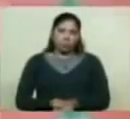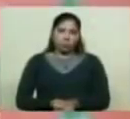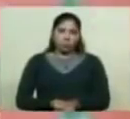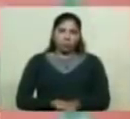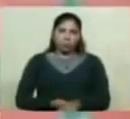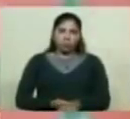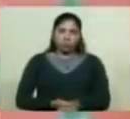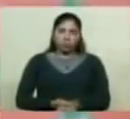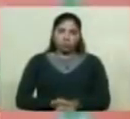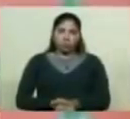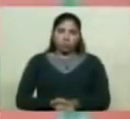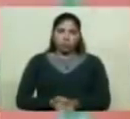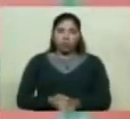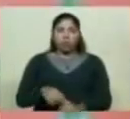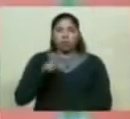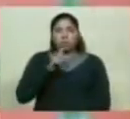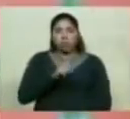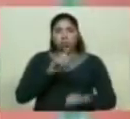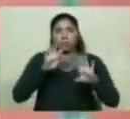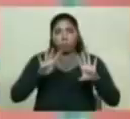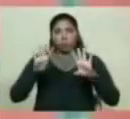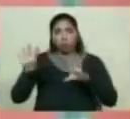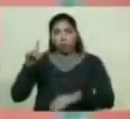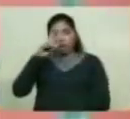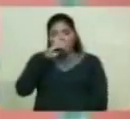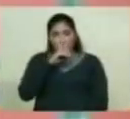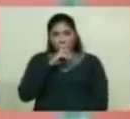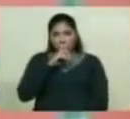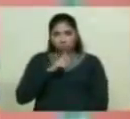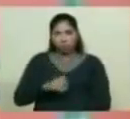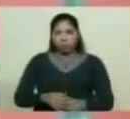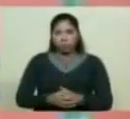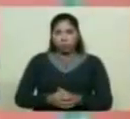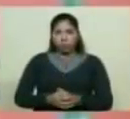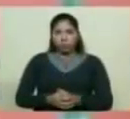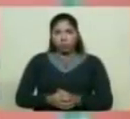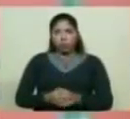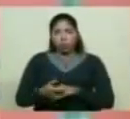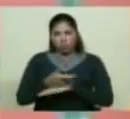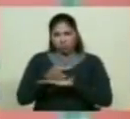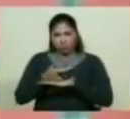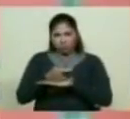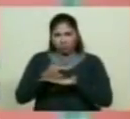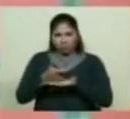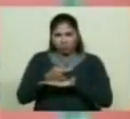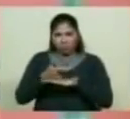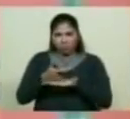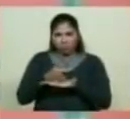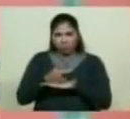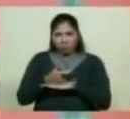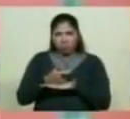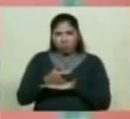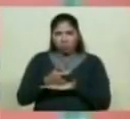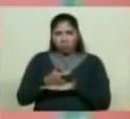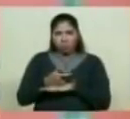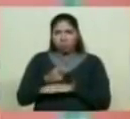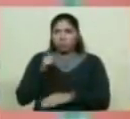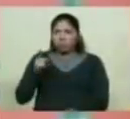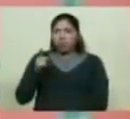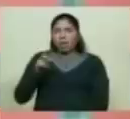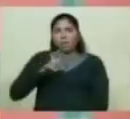hace 199 años un gobierno republicano ha sido es y debe ser el de venezuela